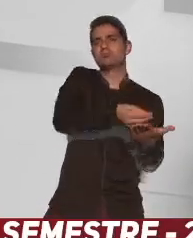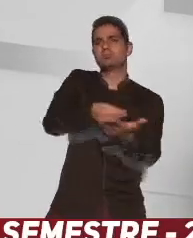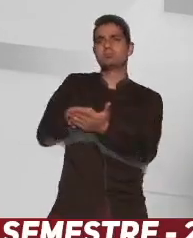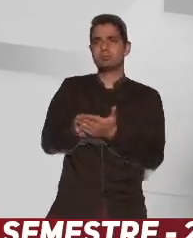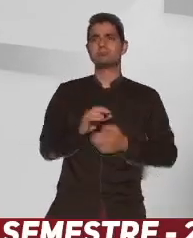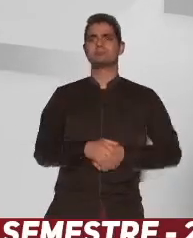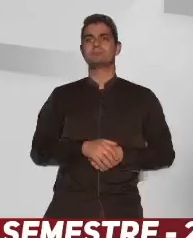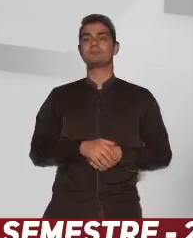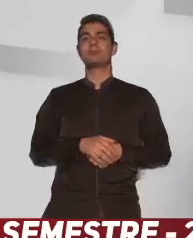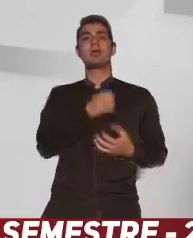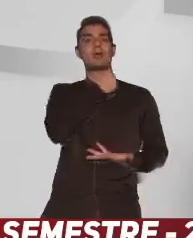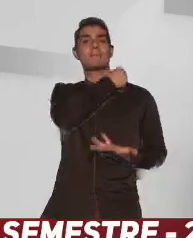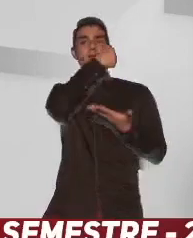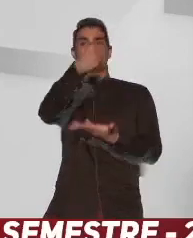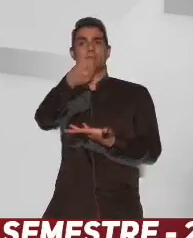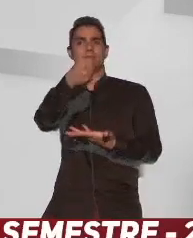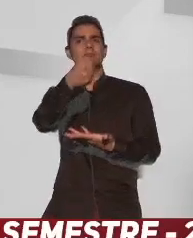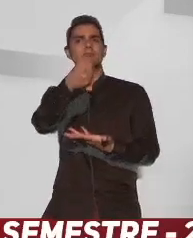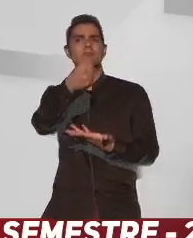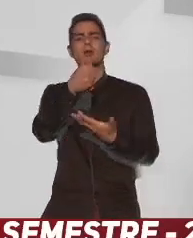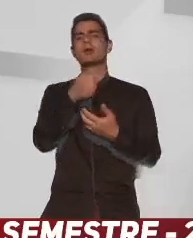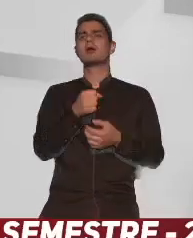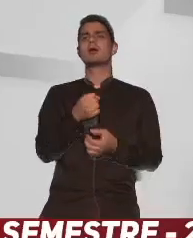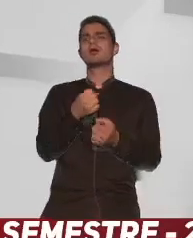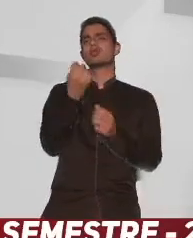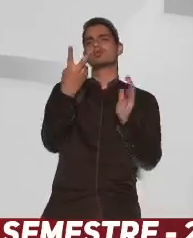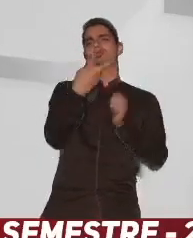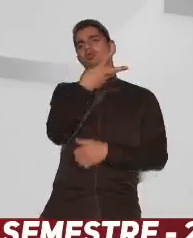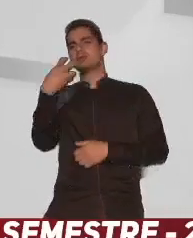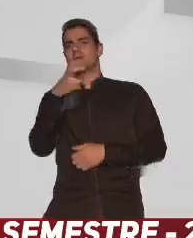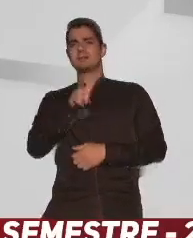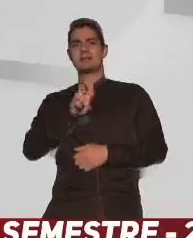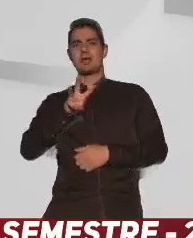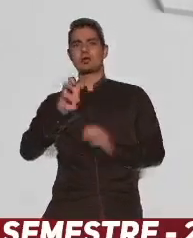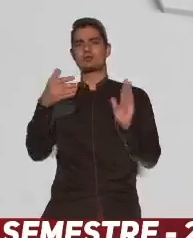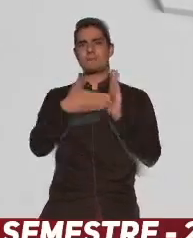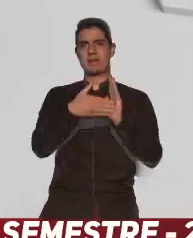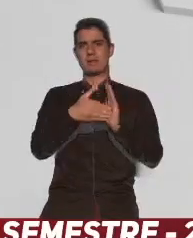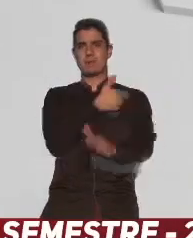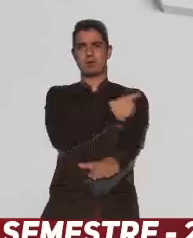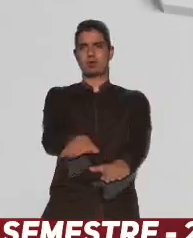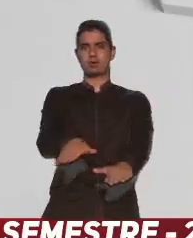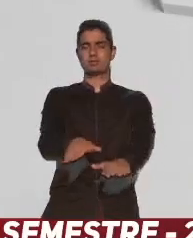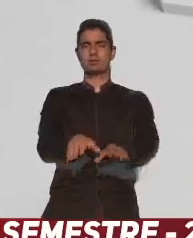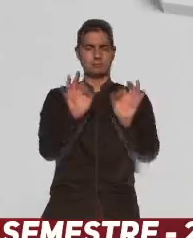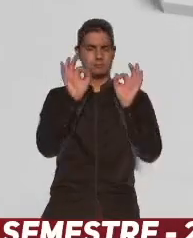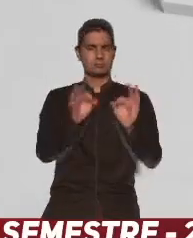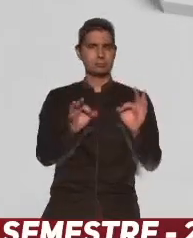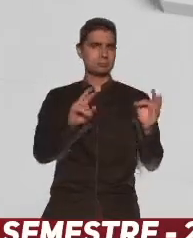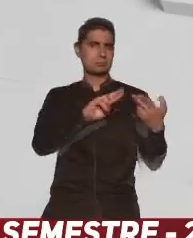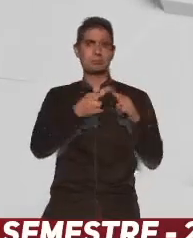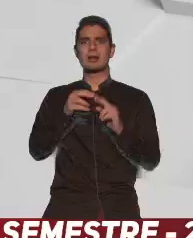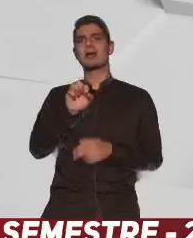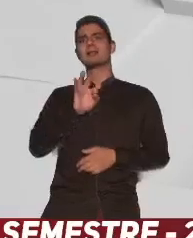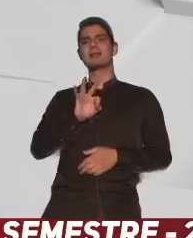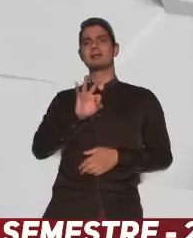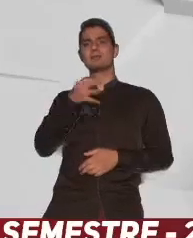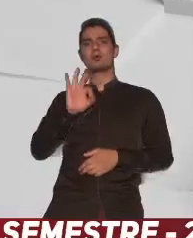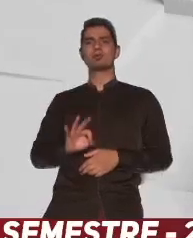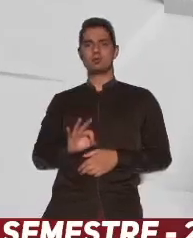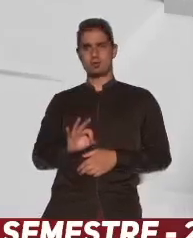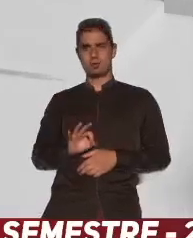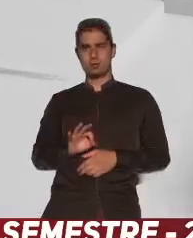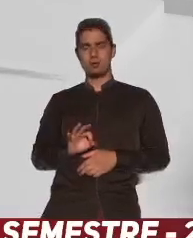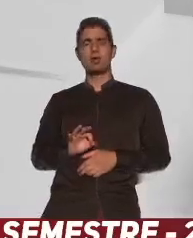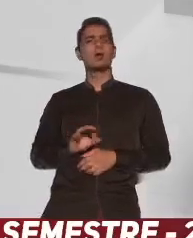Inversión, 278 mil millones de pesos que corresponden al 3%, con los cuales se ejecutó 11